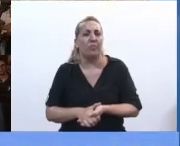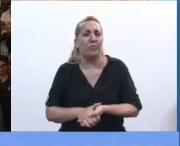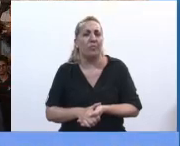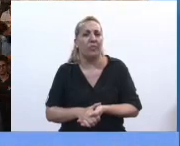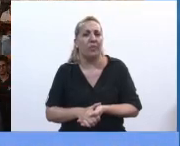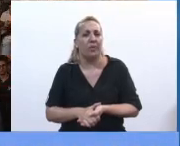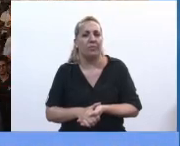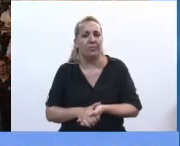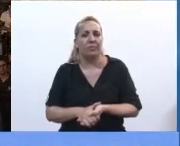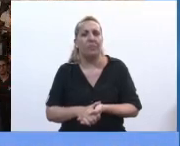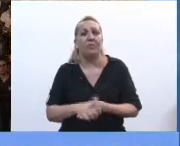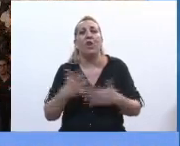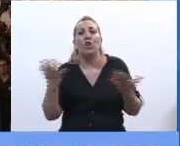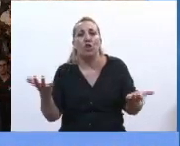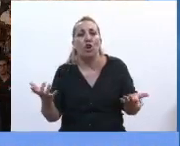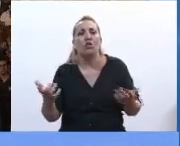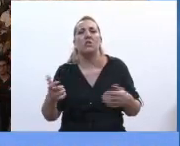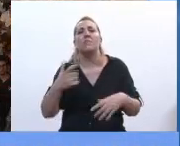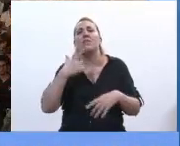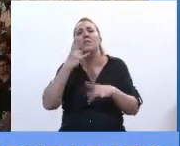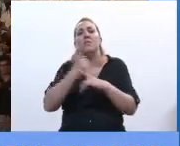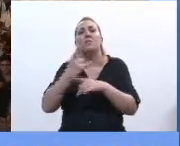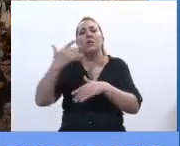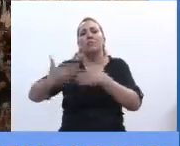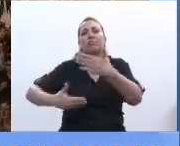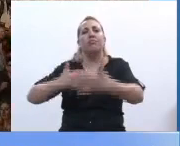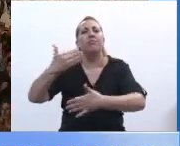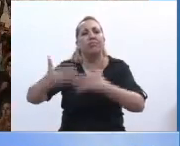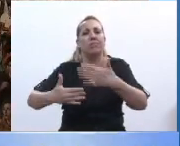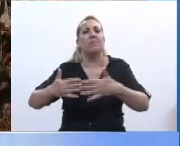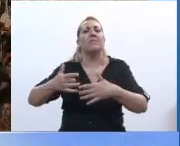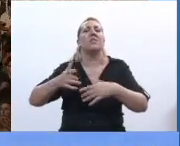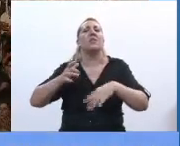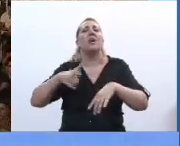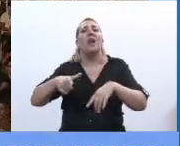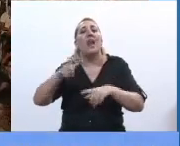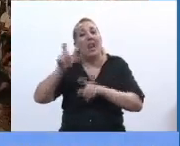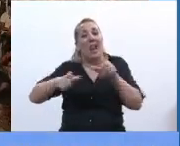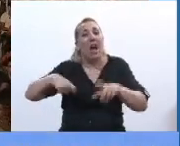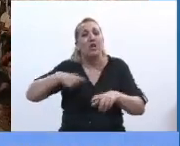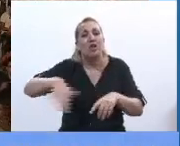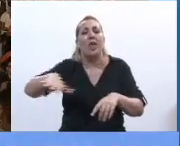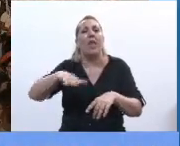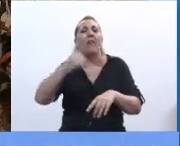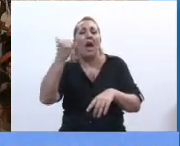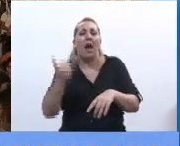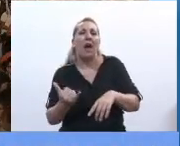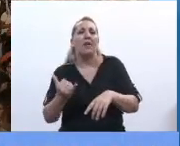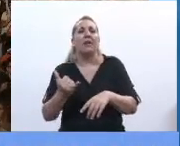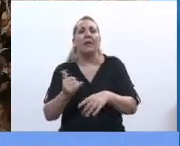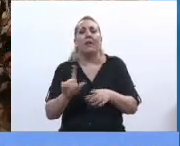cada tiempo cada siglo son medio siglo las sociedades se estremecen